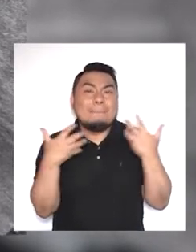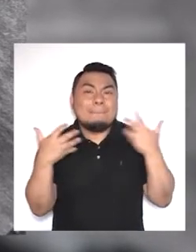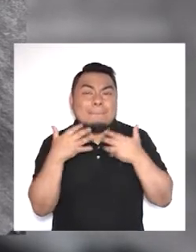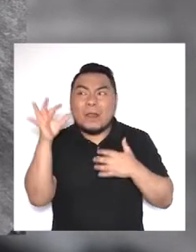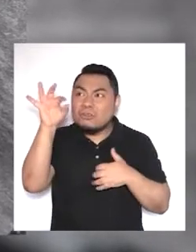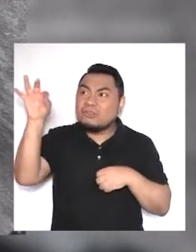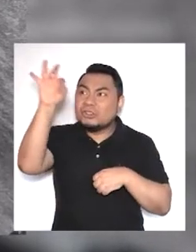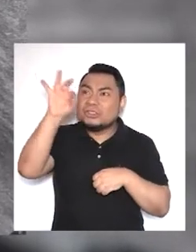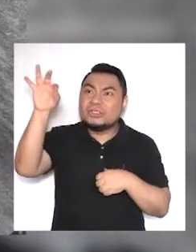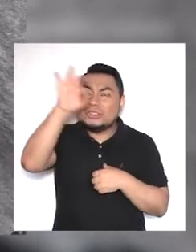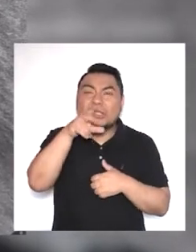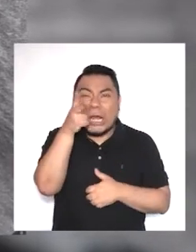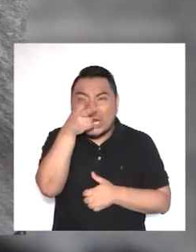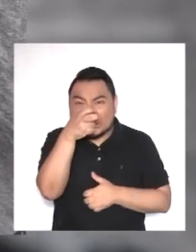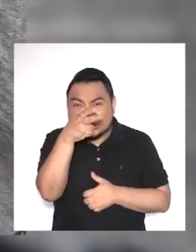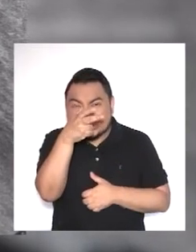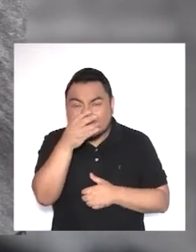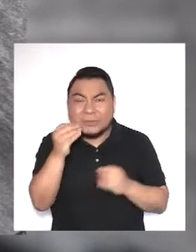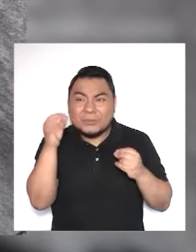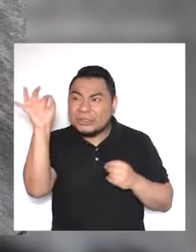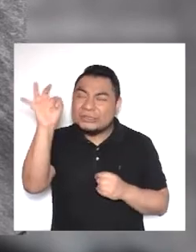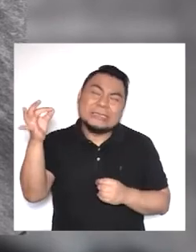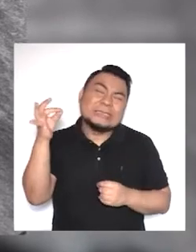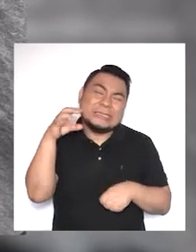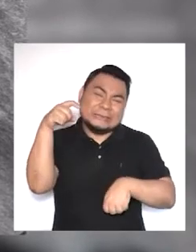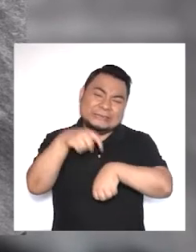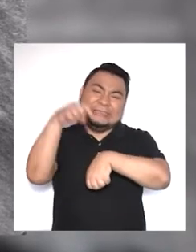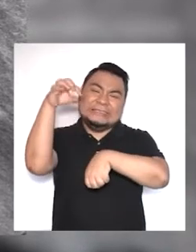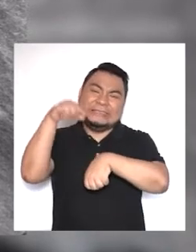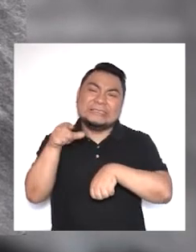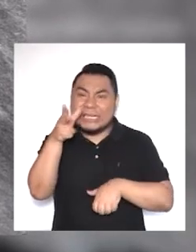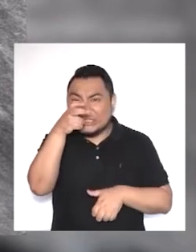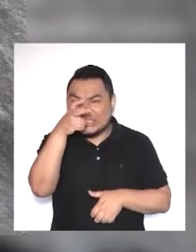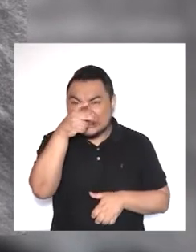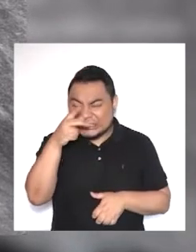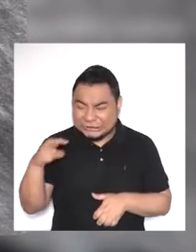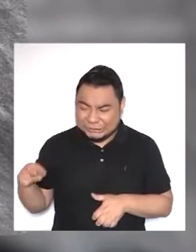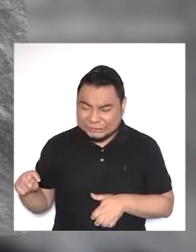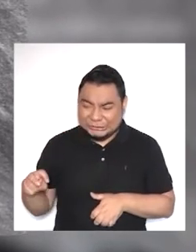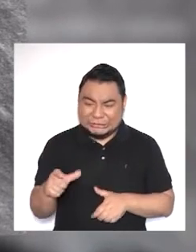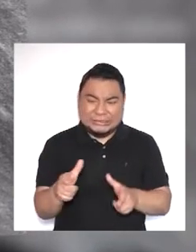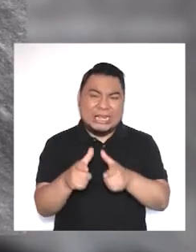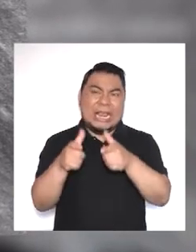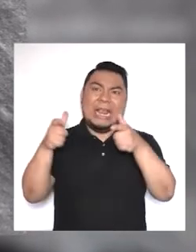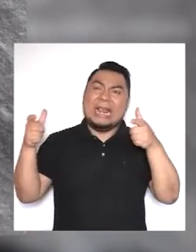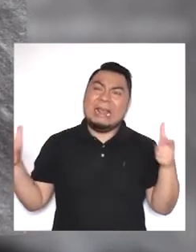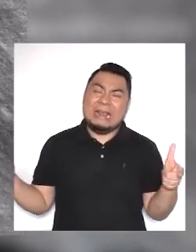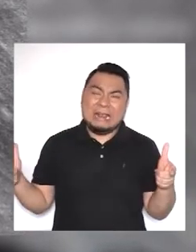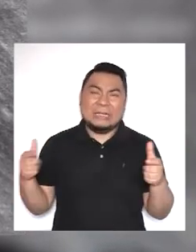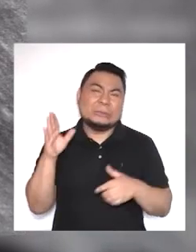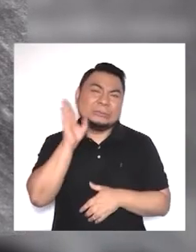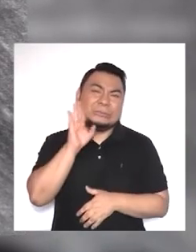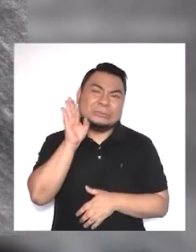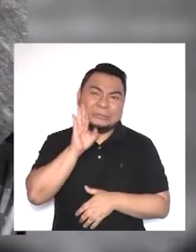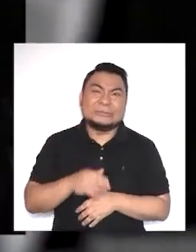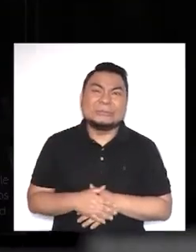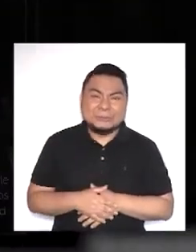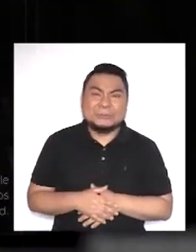las cucarachas, porque las abejas pican y las cucarachas son grandes y